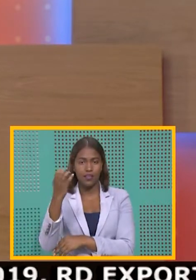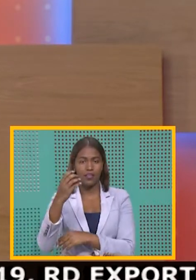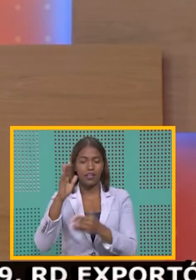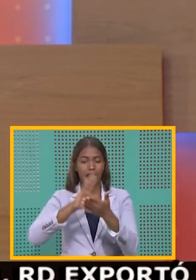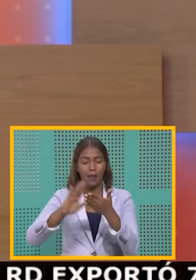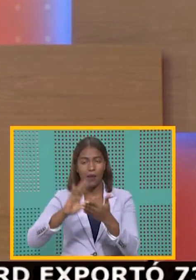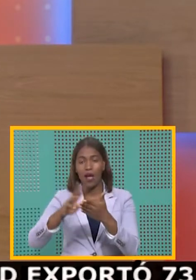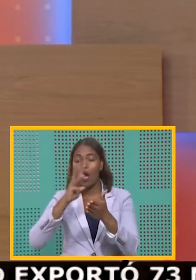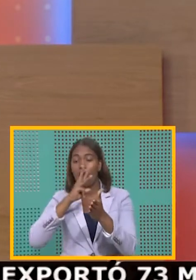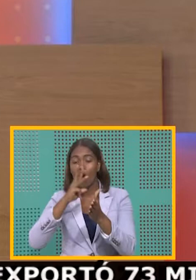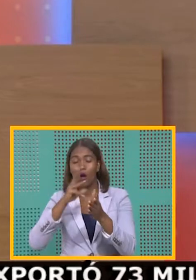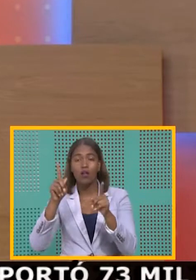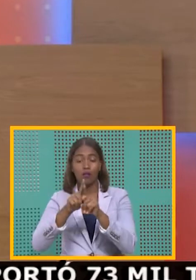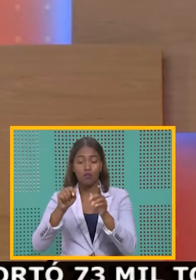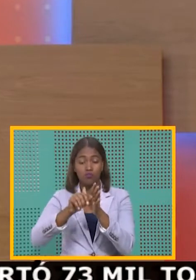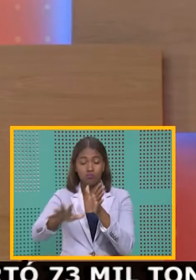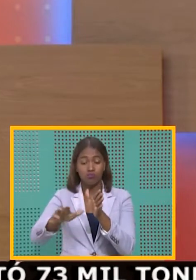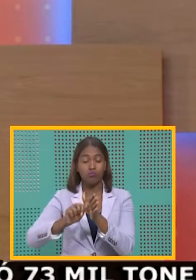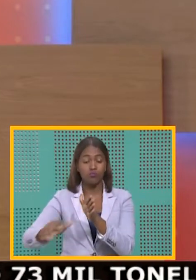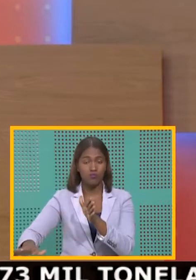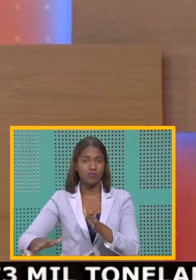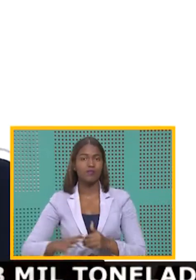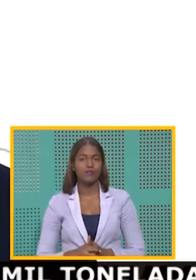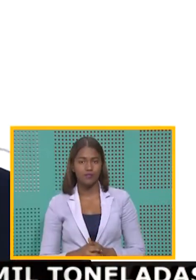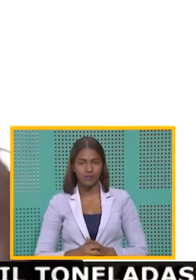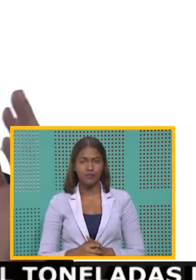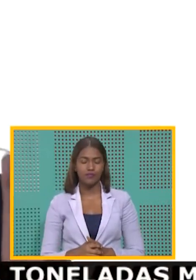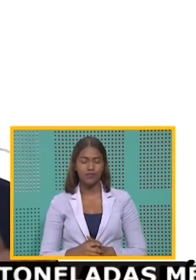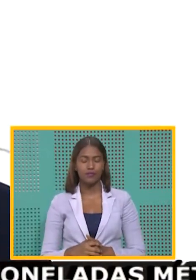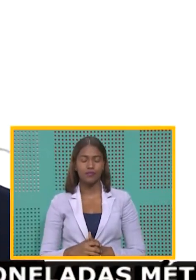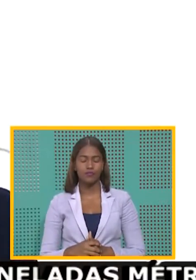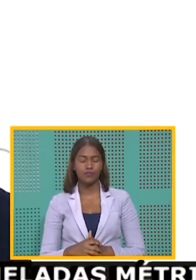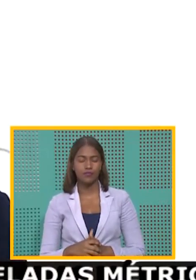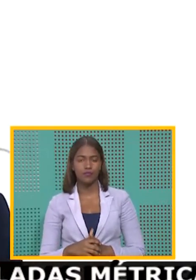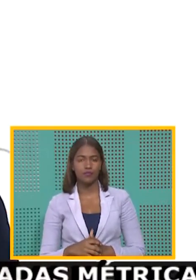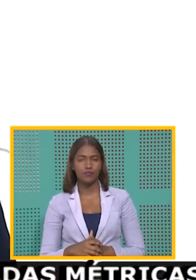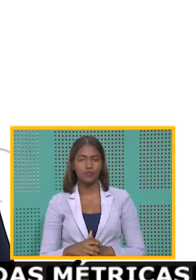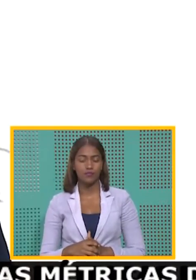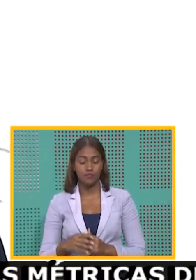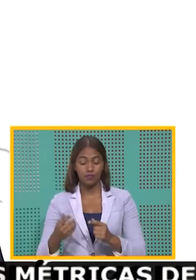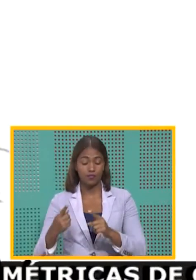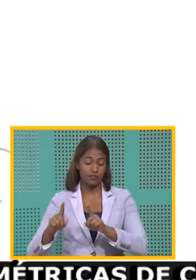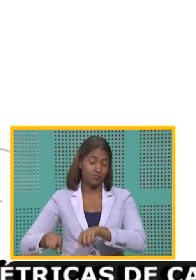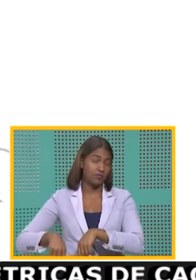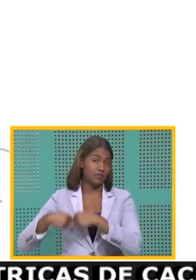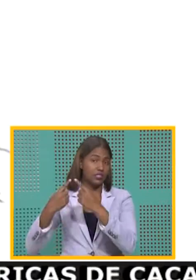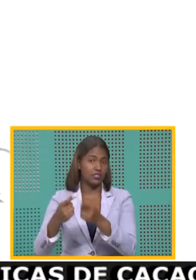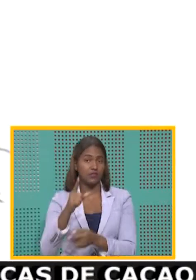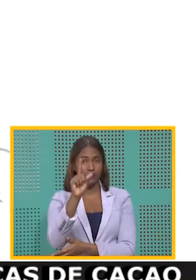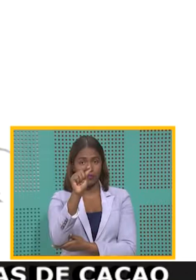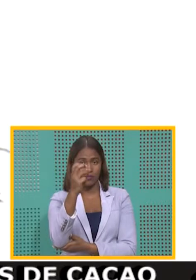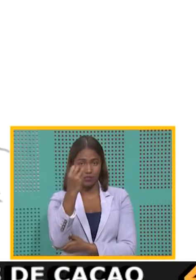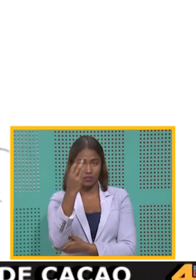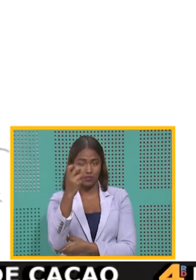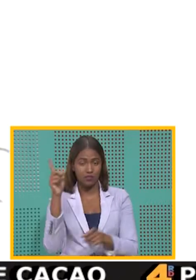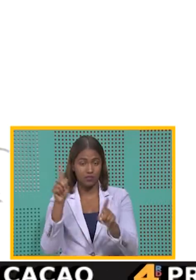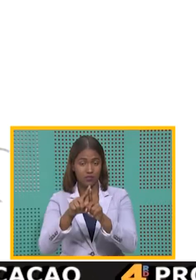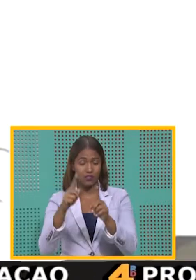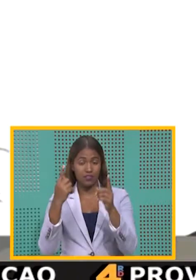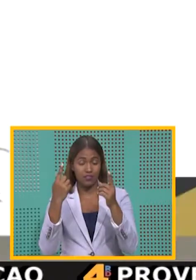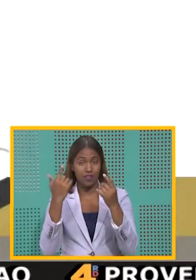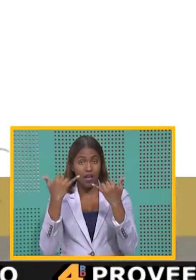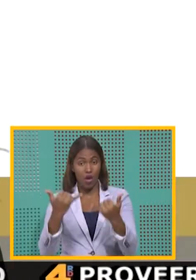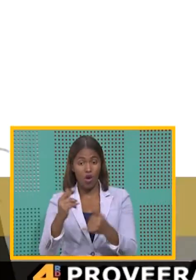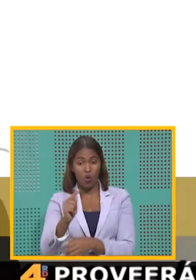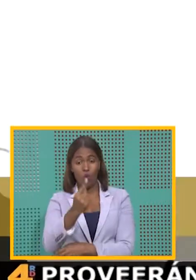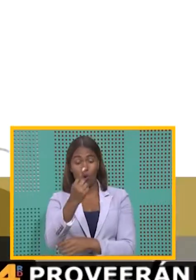de canales y drenajes. Desde 2012 hasta el presente, solo en educación